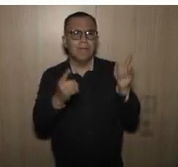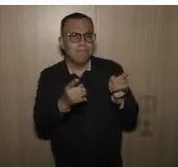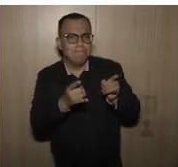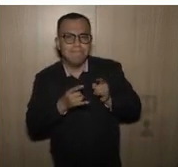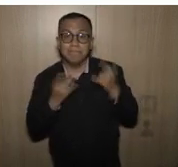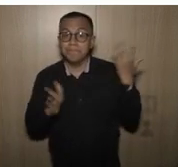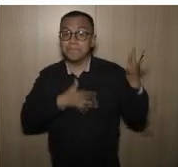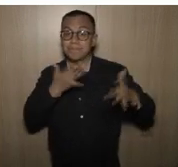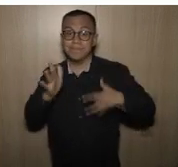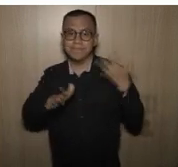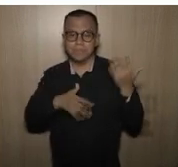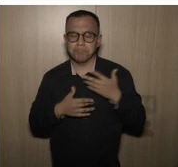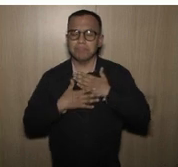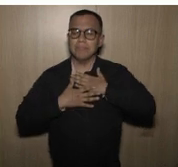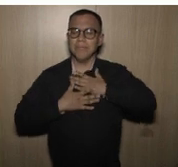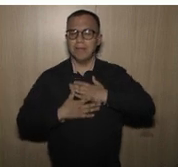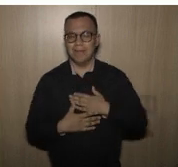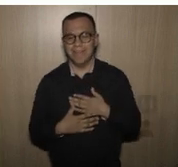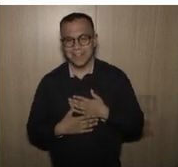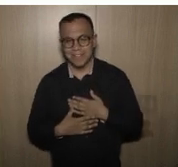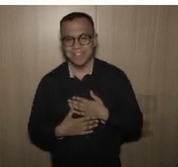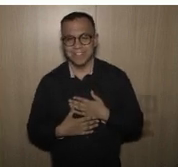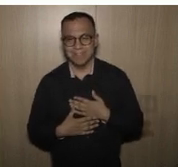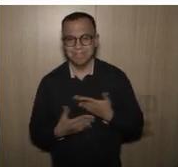emoción, tranquilidad.